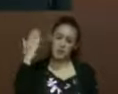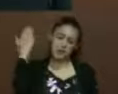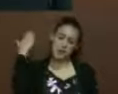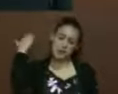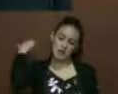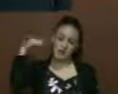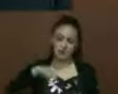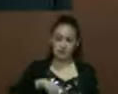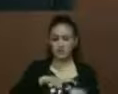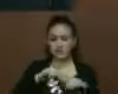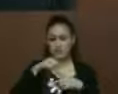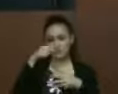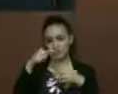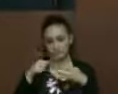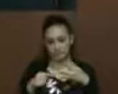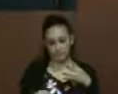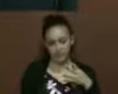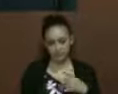por diversas